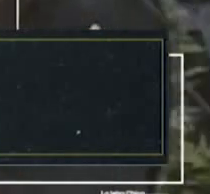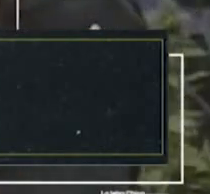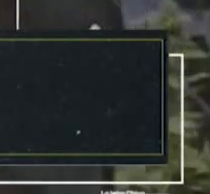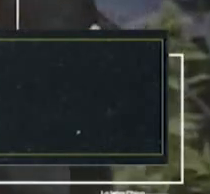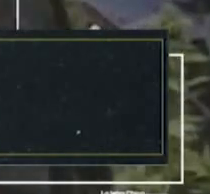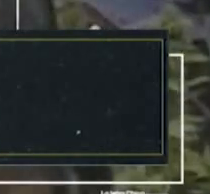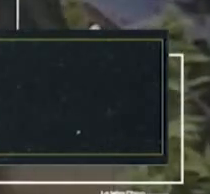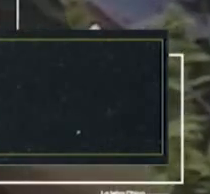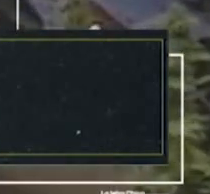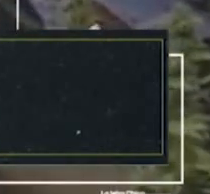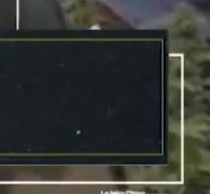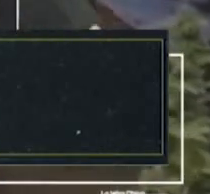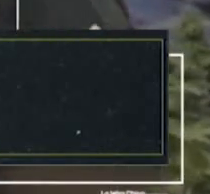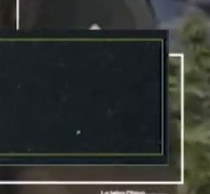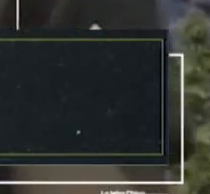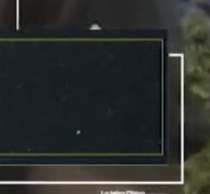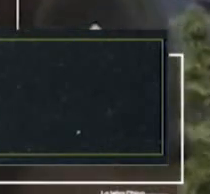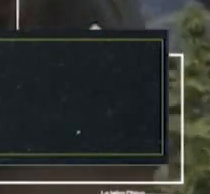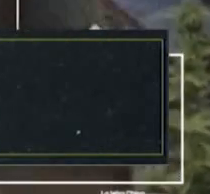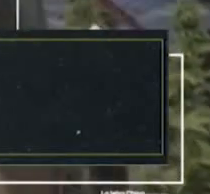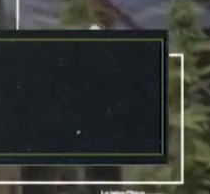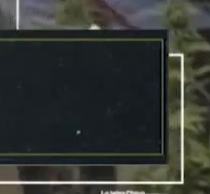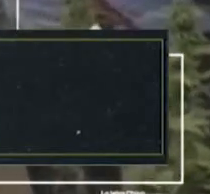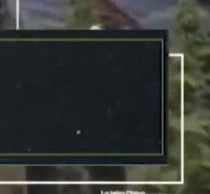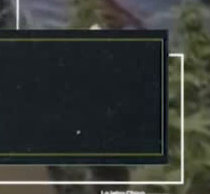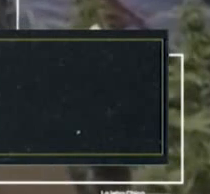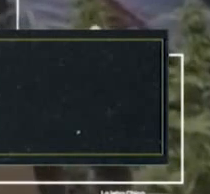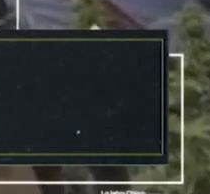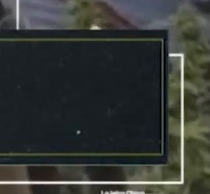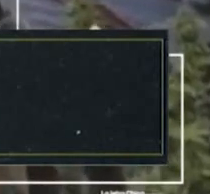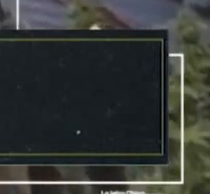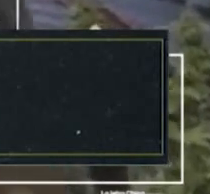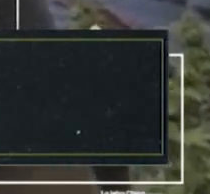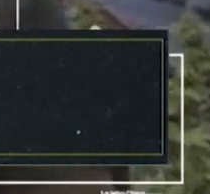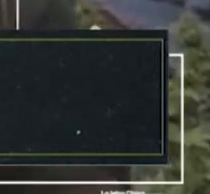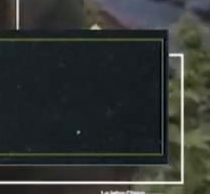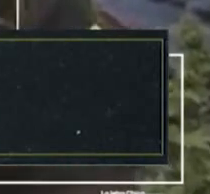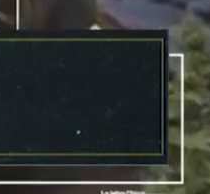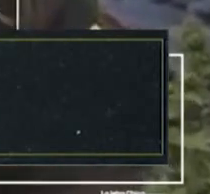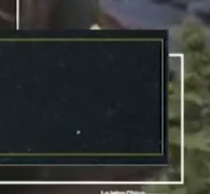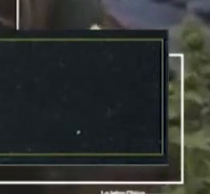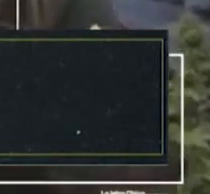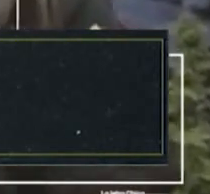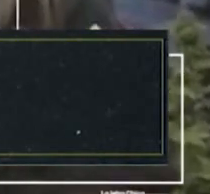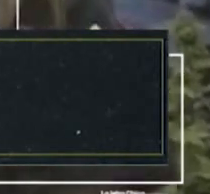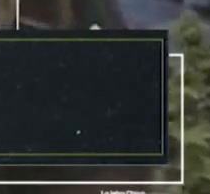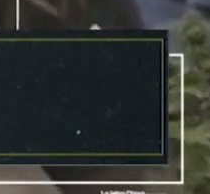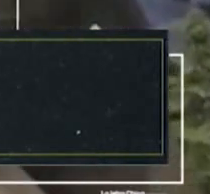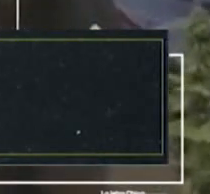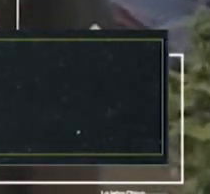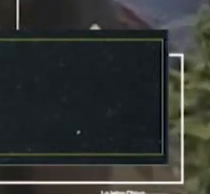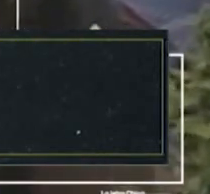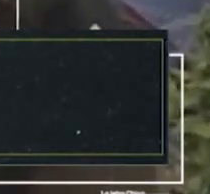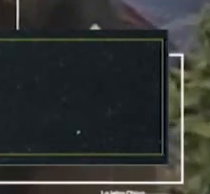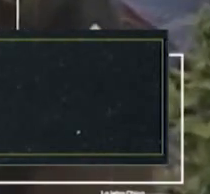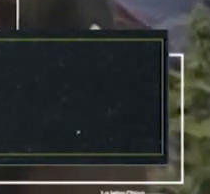mercado de los insumos de cultivo, que puede ser para el uso medicinal, pero también para el personal. Entonces se diversifican